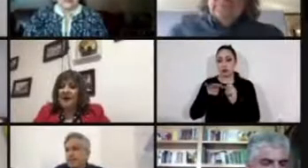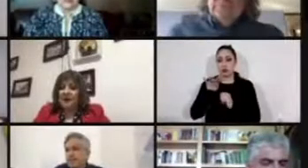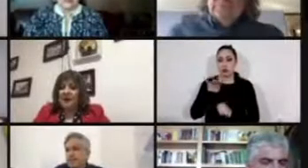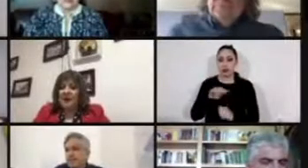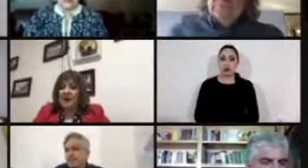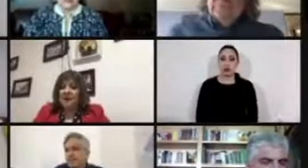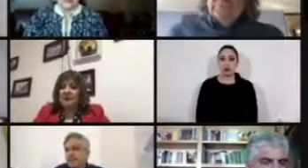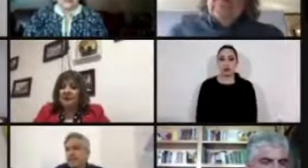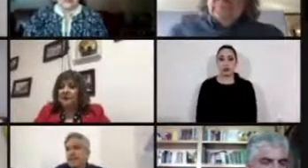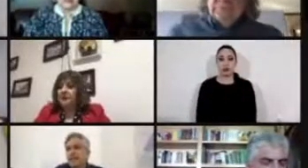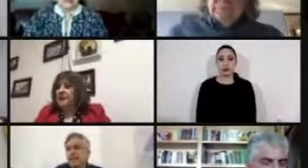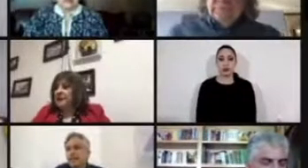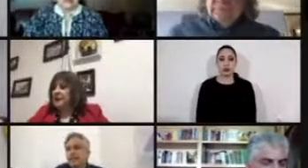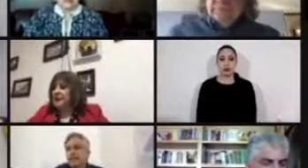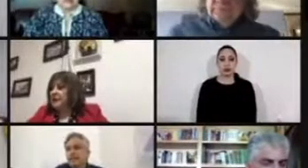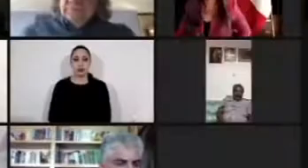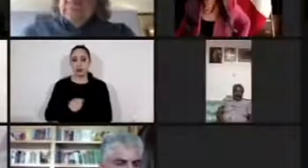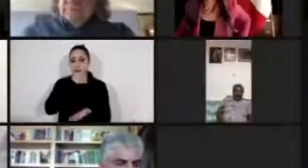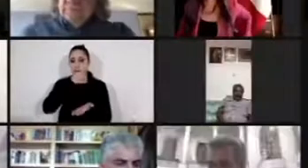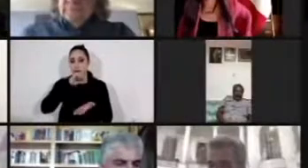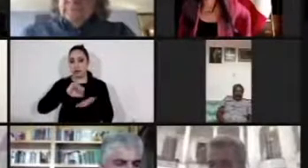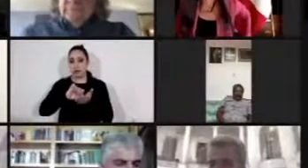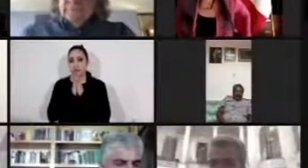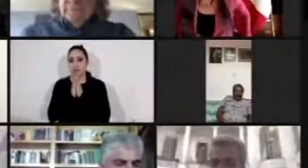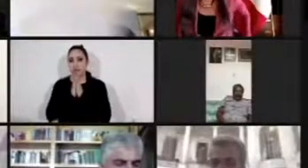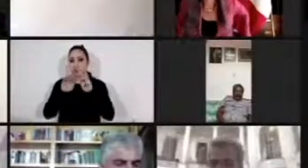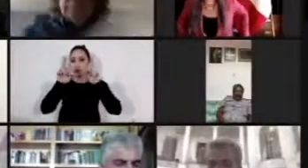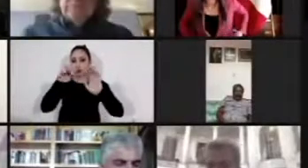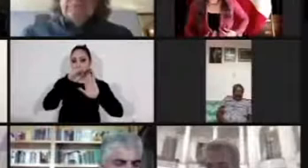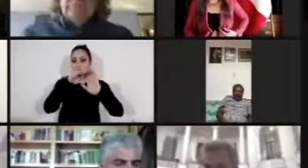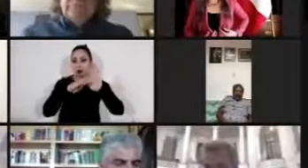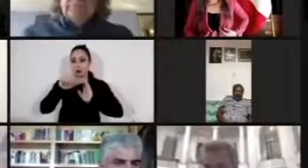2019. Sírvase la secretaría a dar lectura al orden del día.